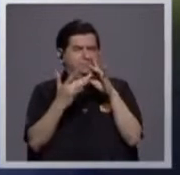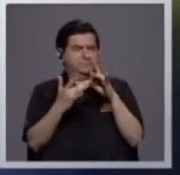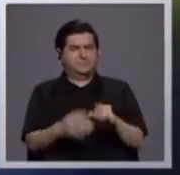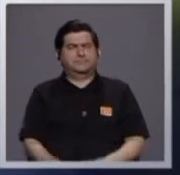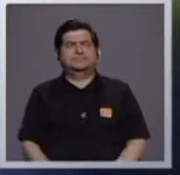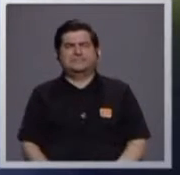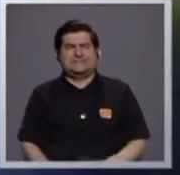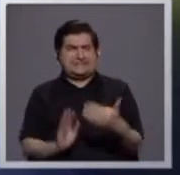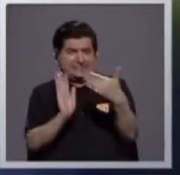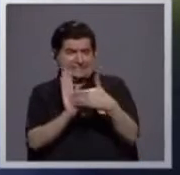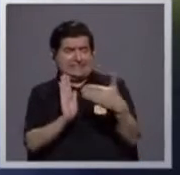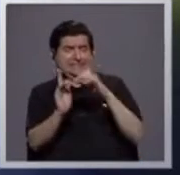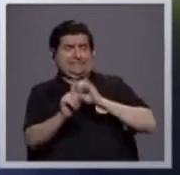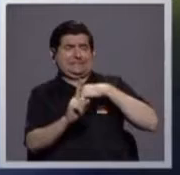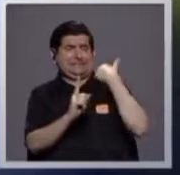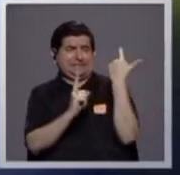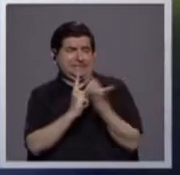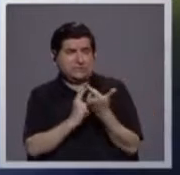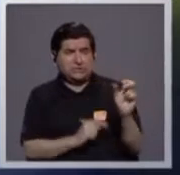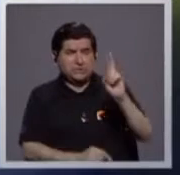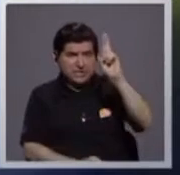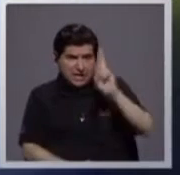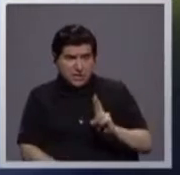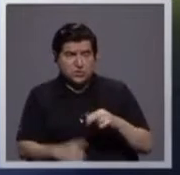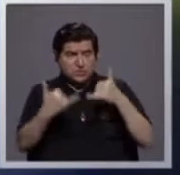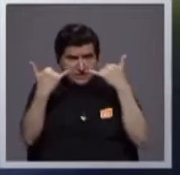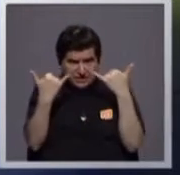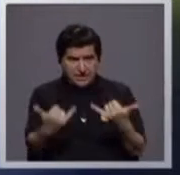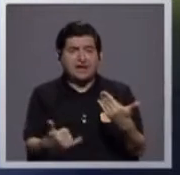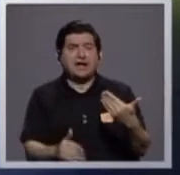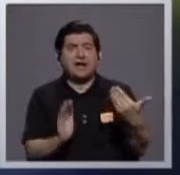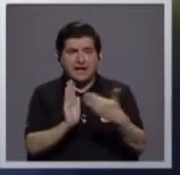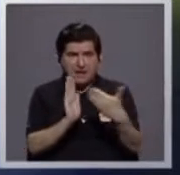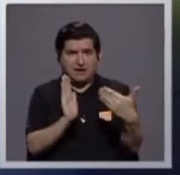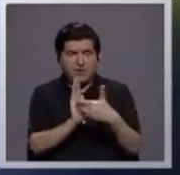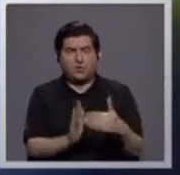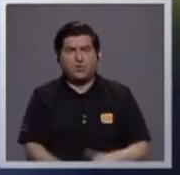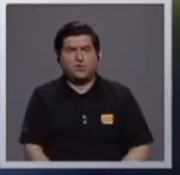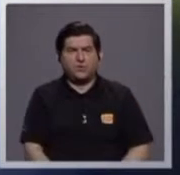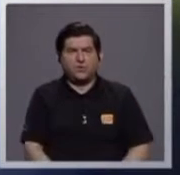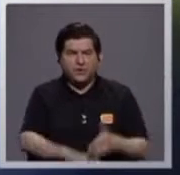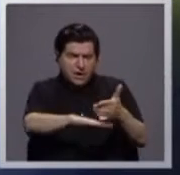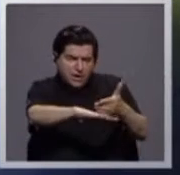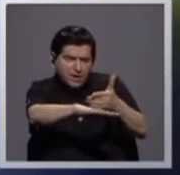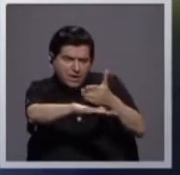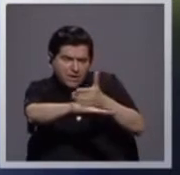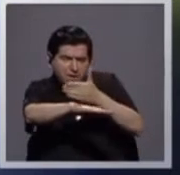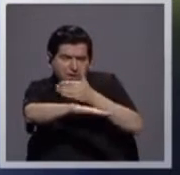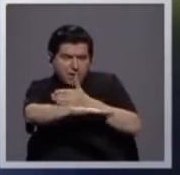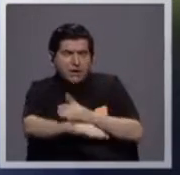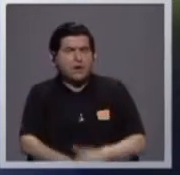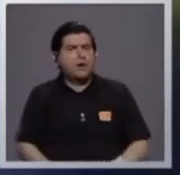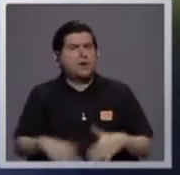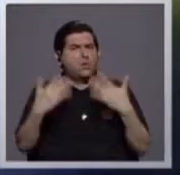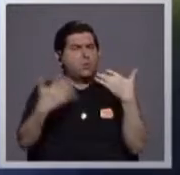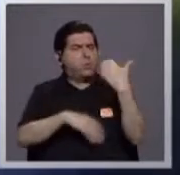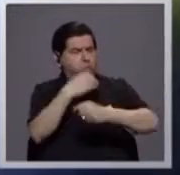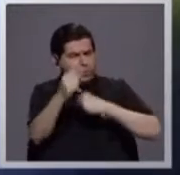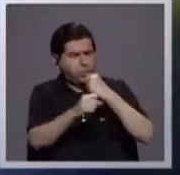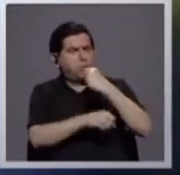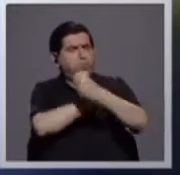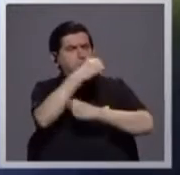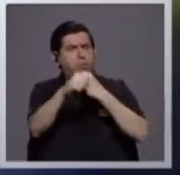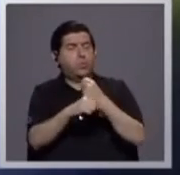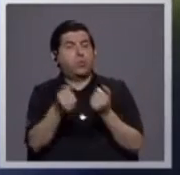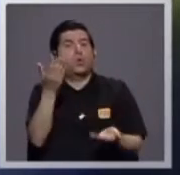gran deterioro social que Costa Rica está teniendo y que recuperar ese deterioro social nos va a tomar muchos años, ¿verdad?